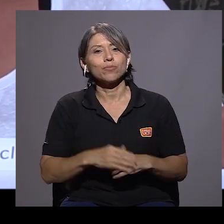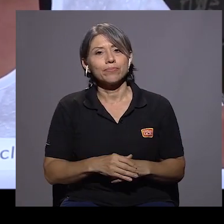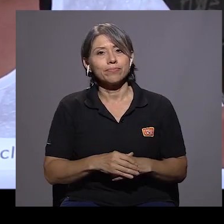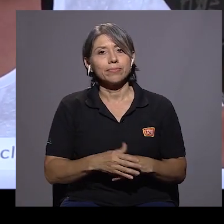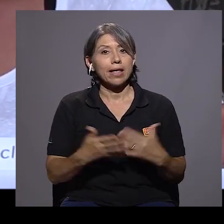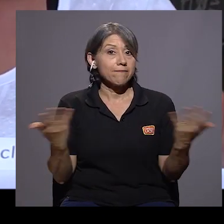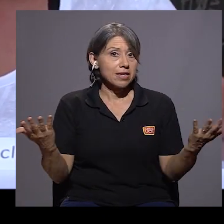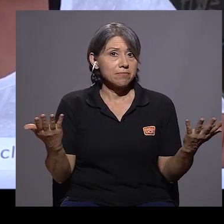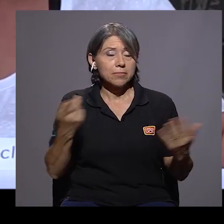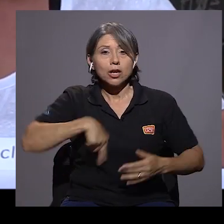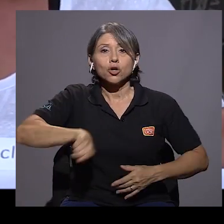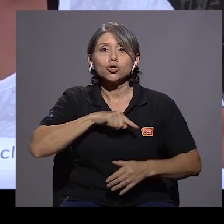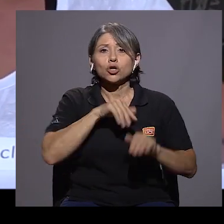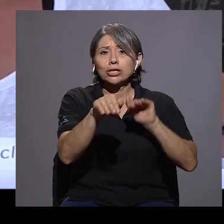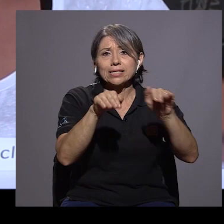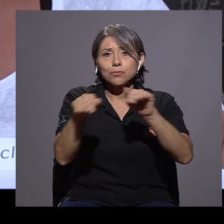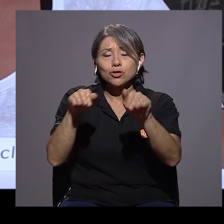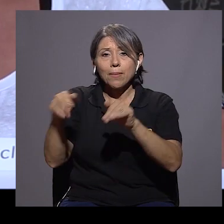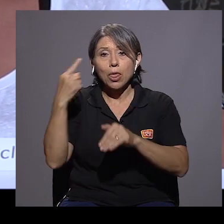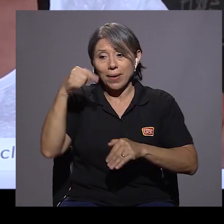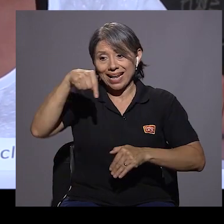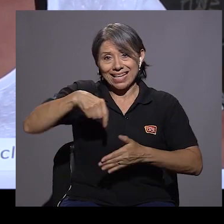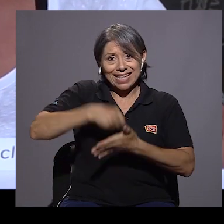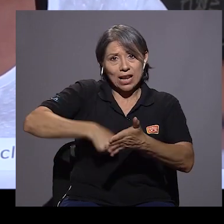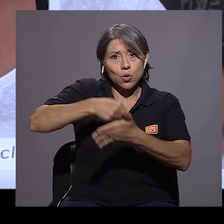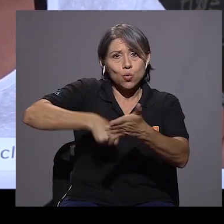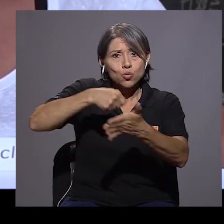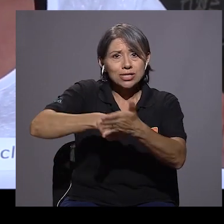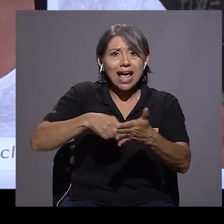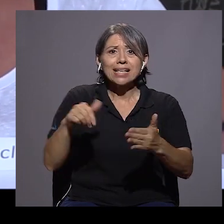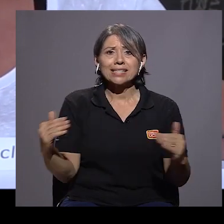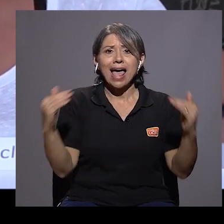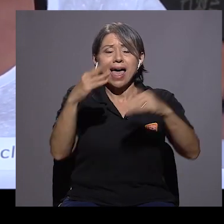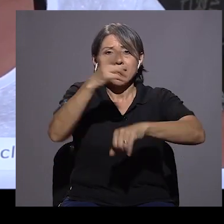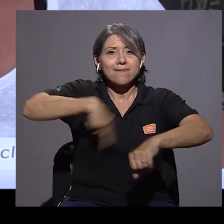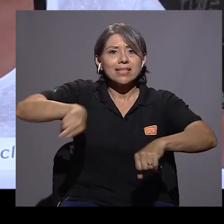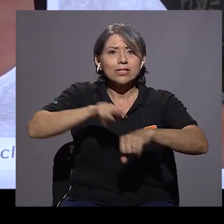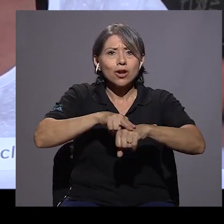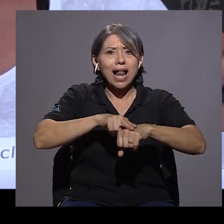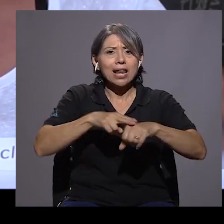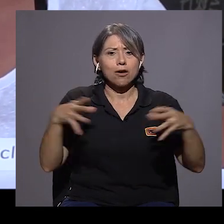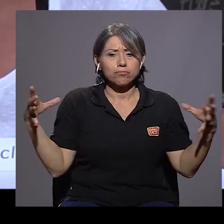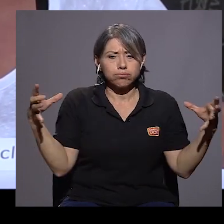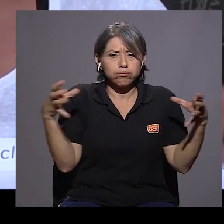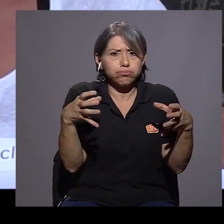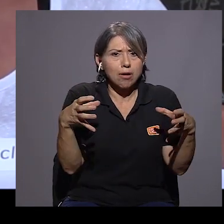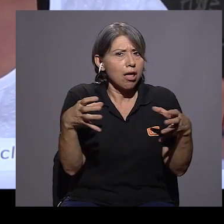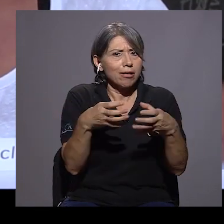y de la salud. En fin, hacemos un llamado a que esta lucha sea una lucha nacional, que